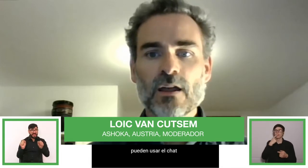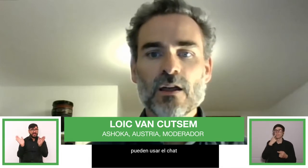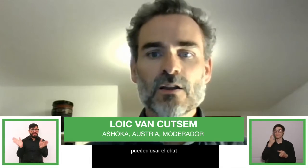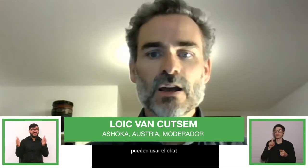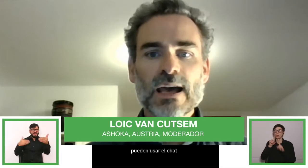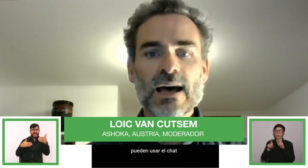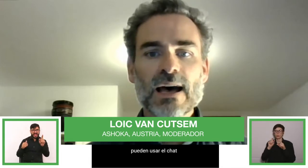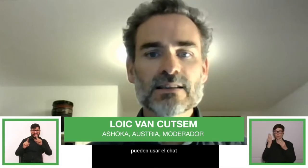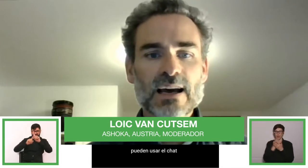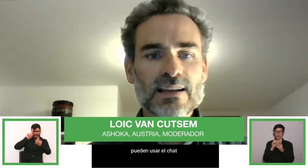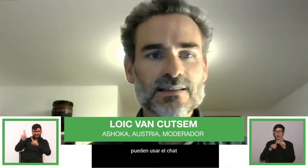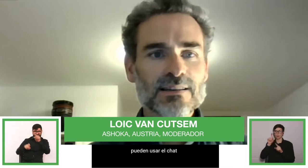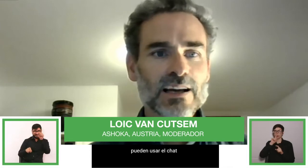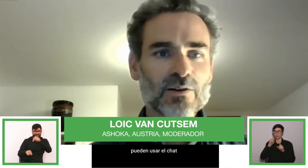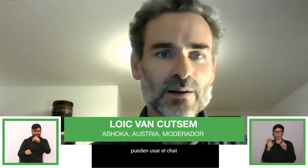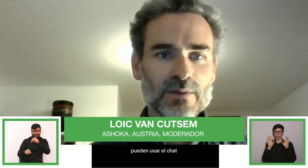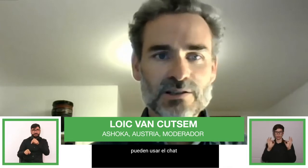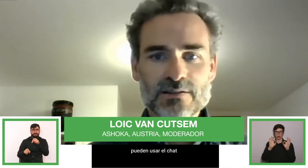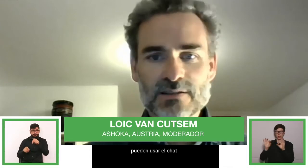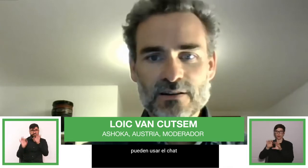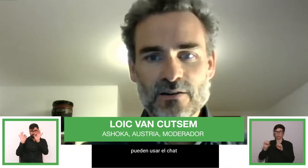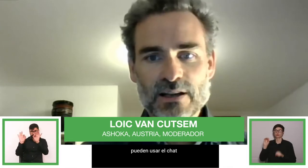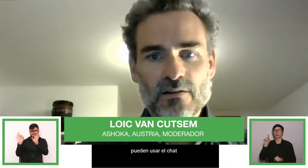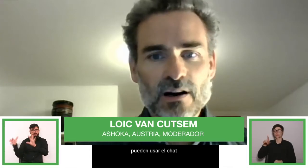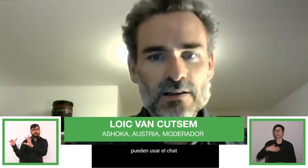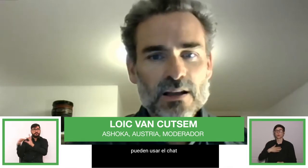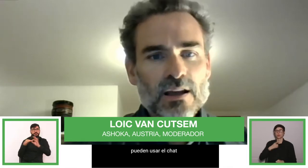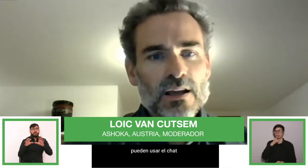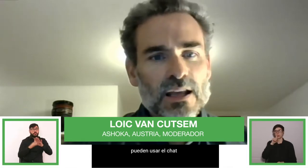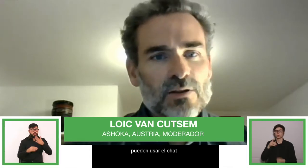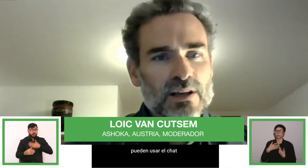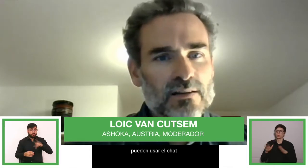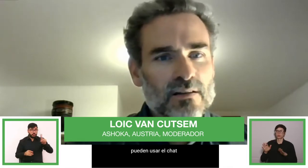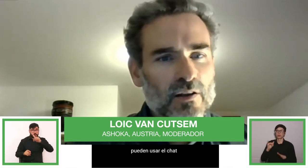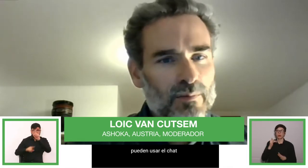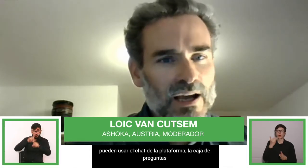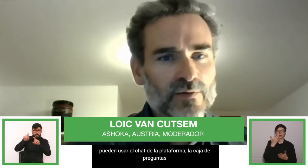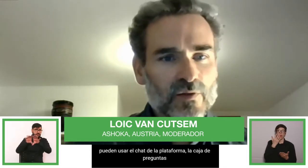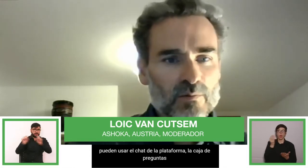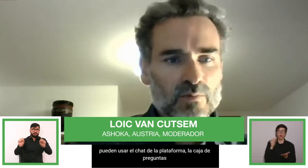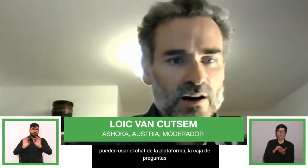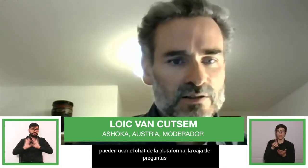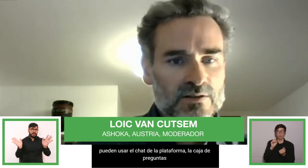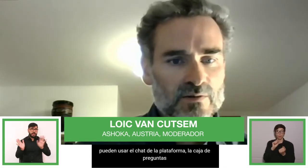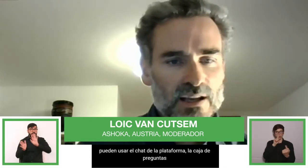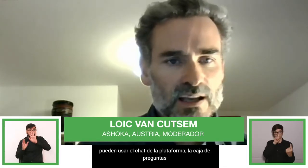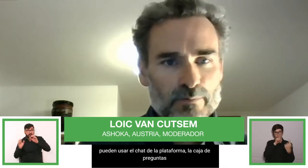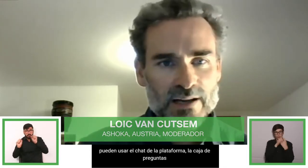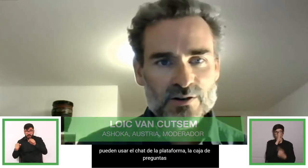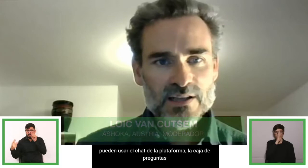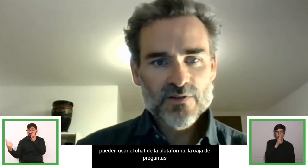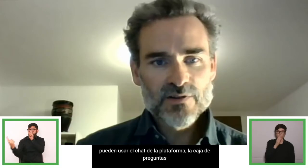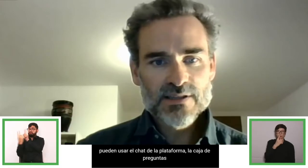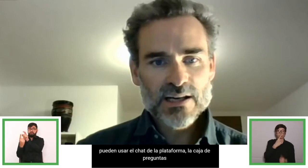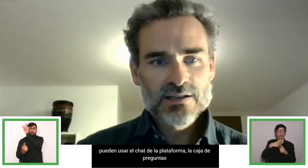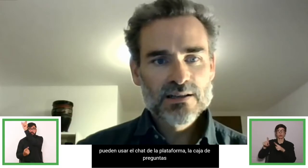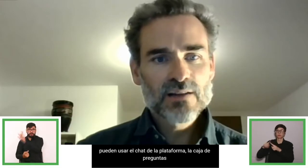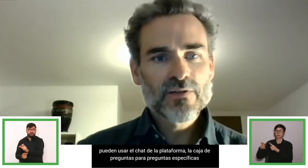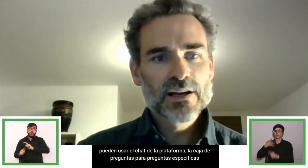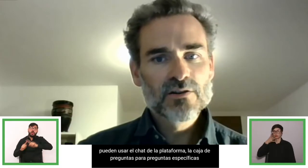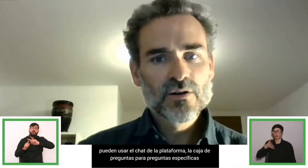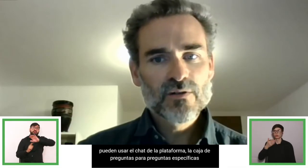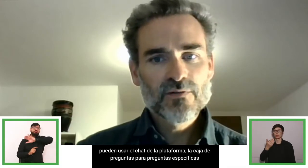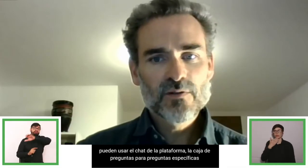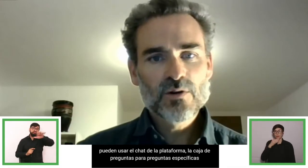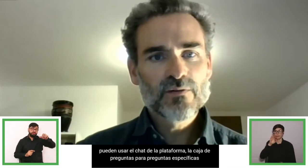a algunos relatores. Y también, como se mencionó antes, en la plataforma puede